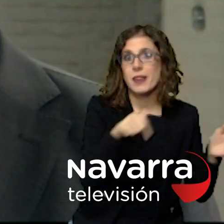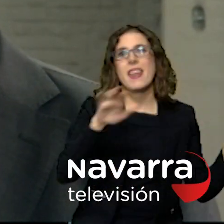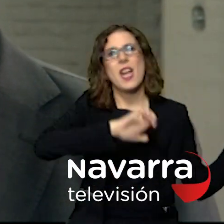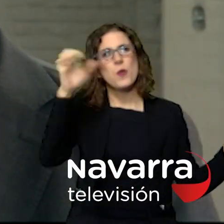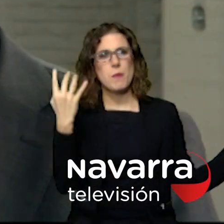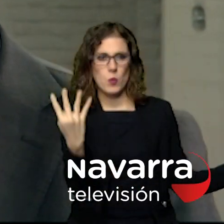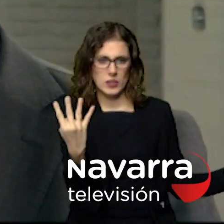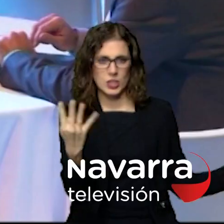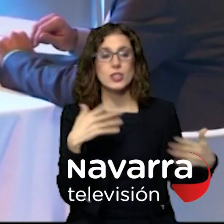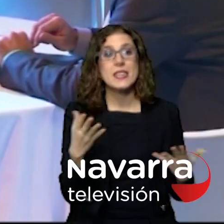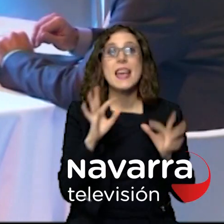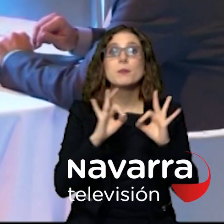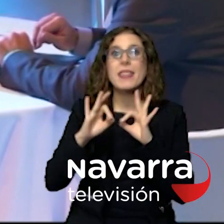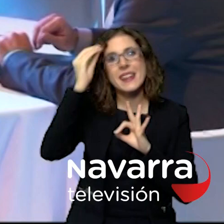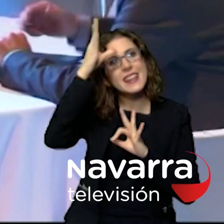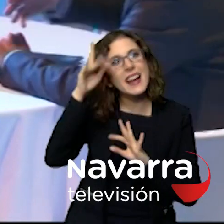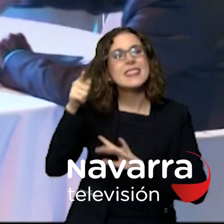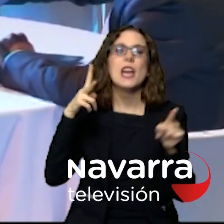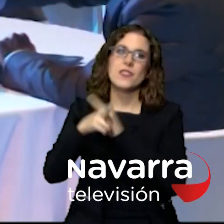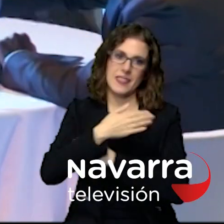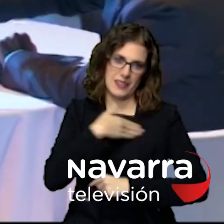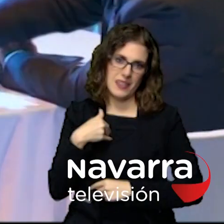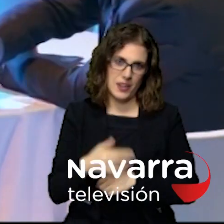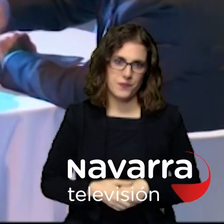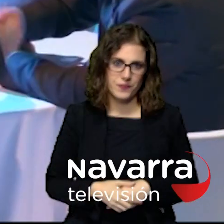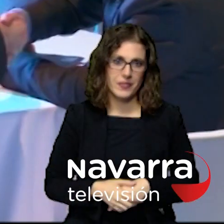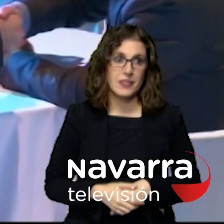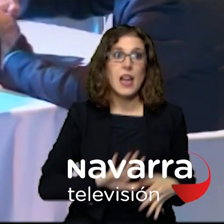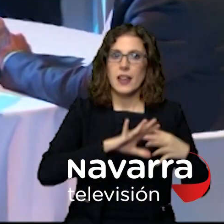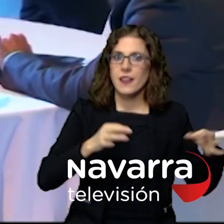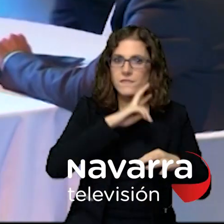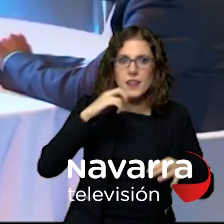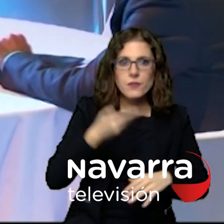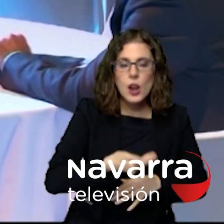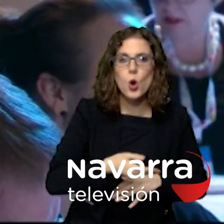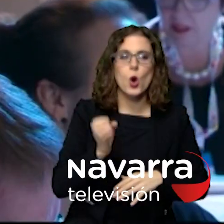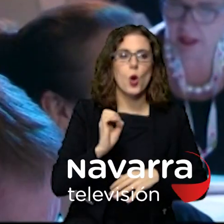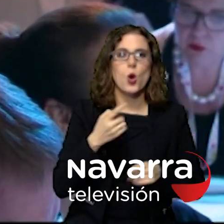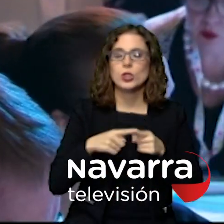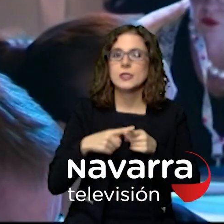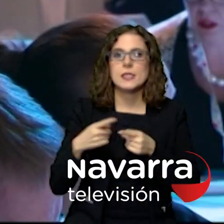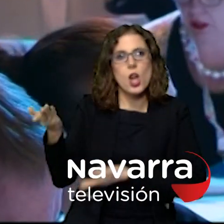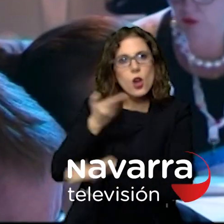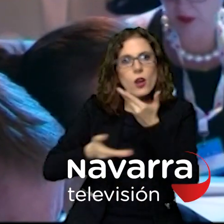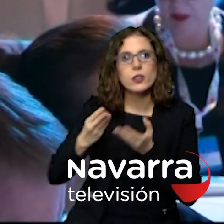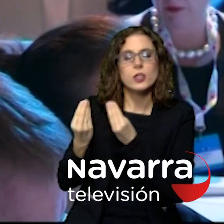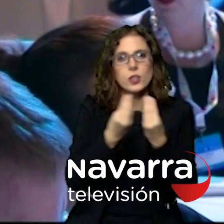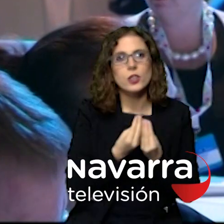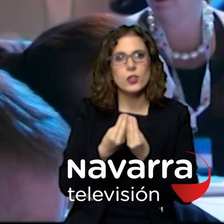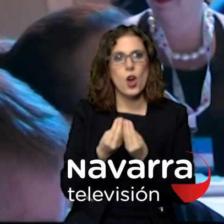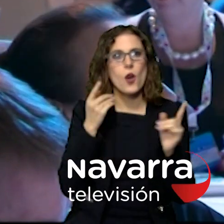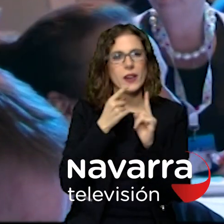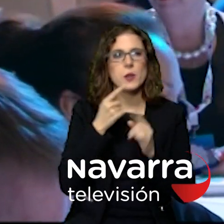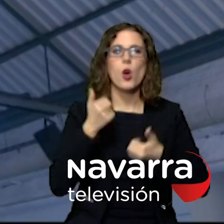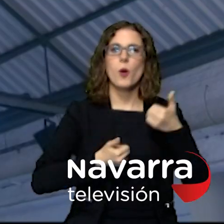especialización inteligente. Cadenas de valor, inversiones conjuntas o coordinadas para ser más competitivos en el mundo. Ahora se negocia el nuevo